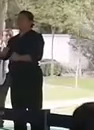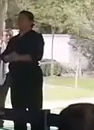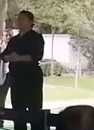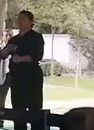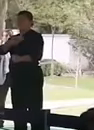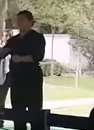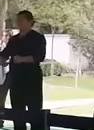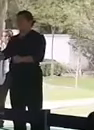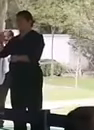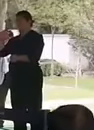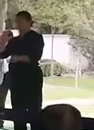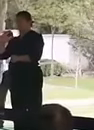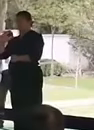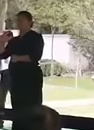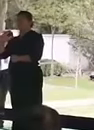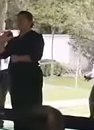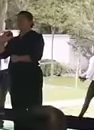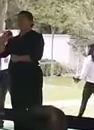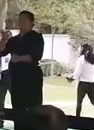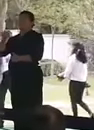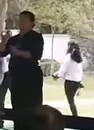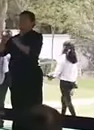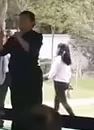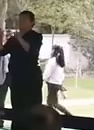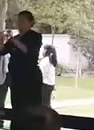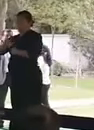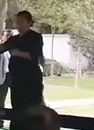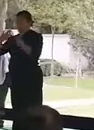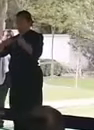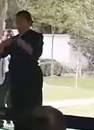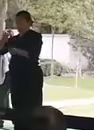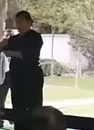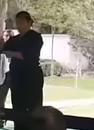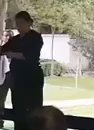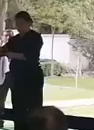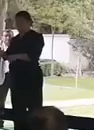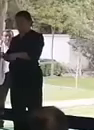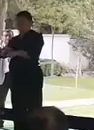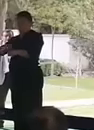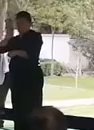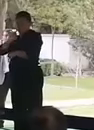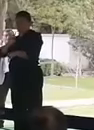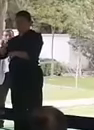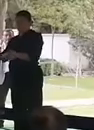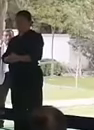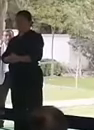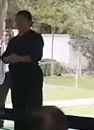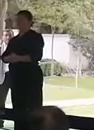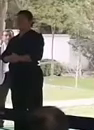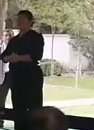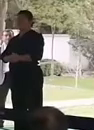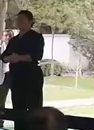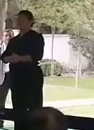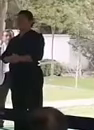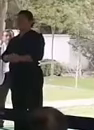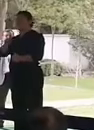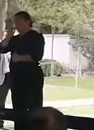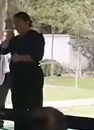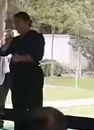al pueblo de Tlaxcala, de la gobernadora, y también para hacer mesa de